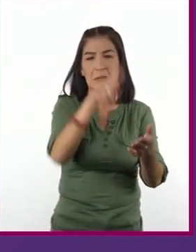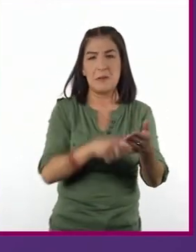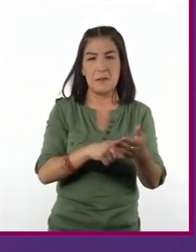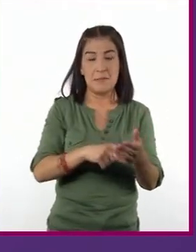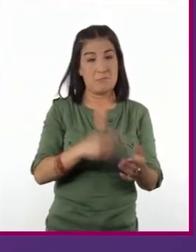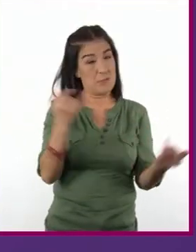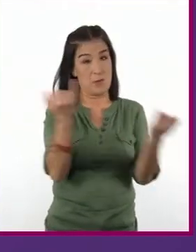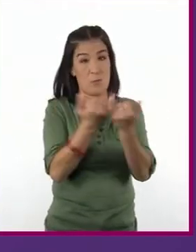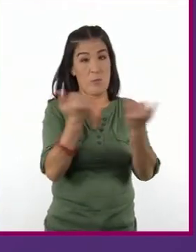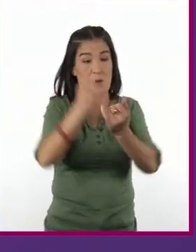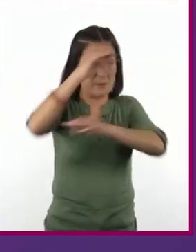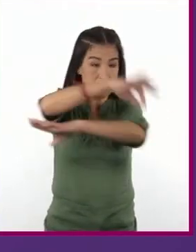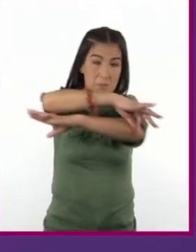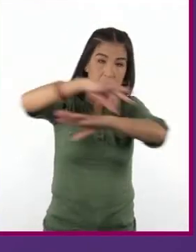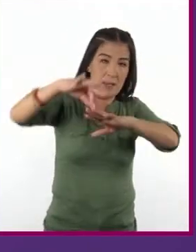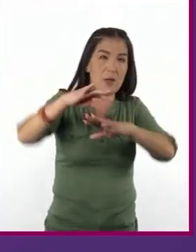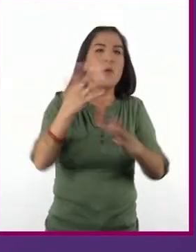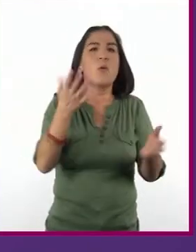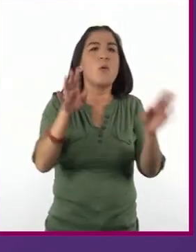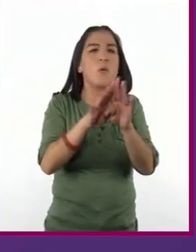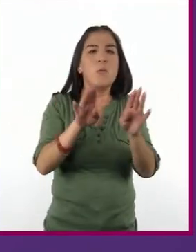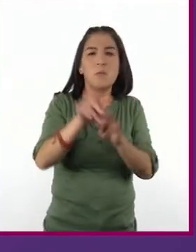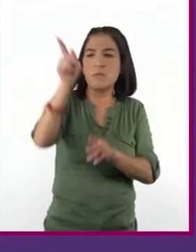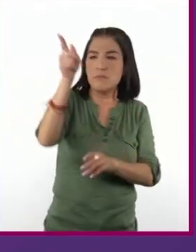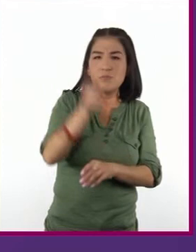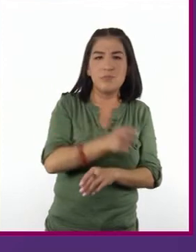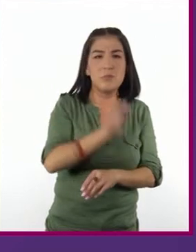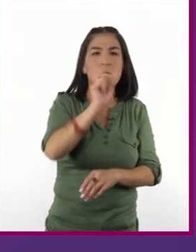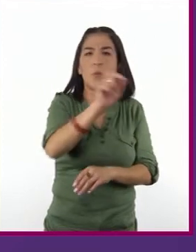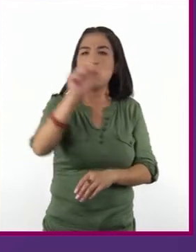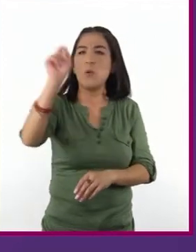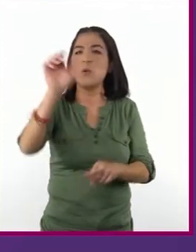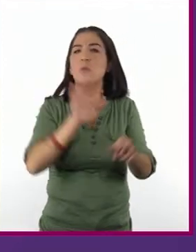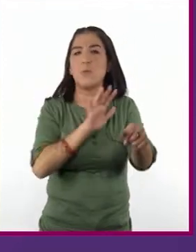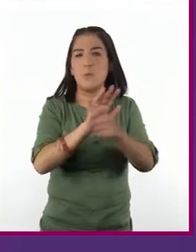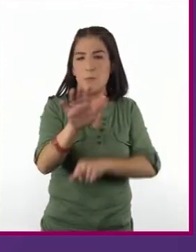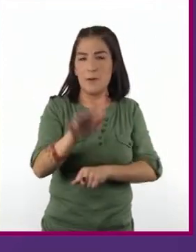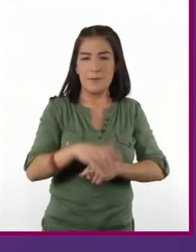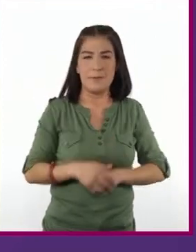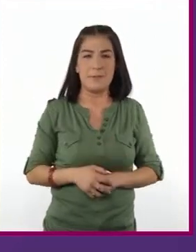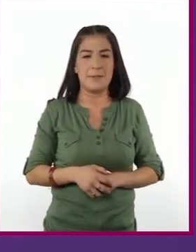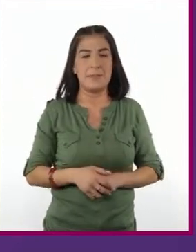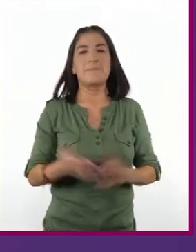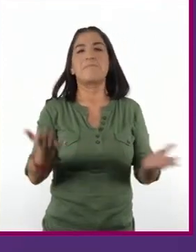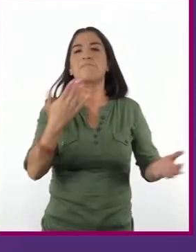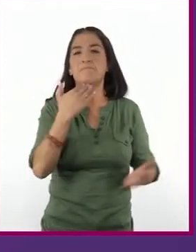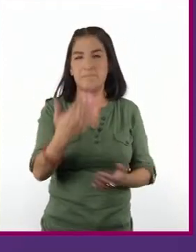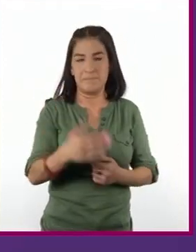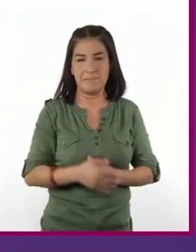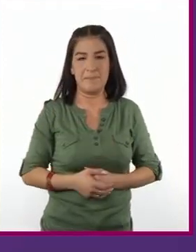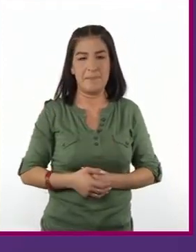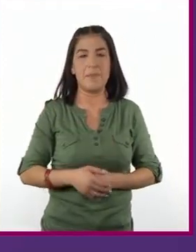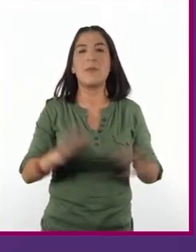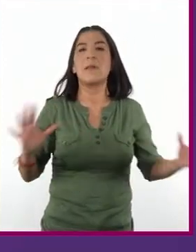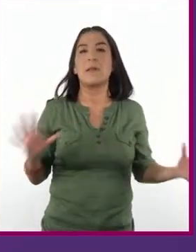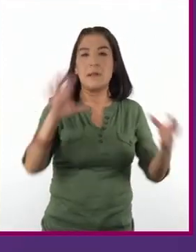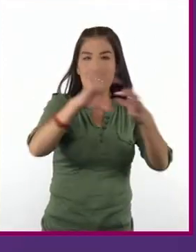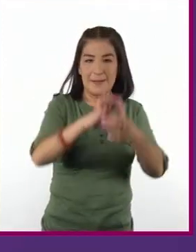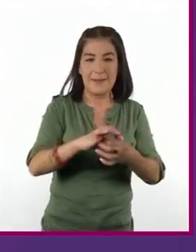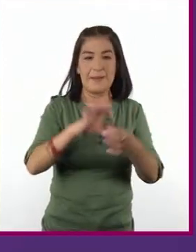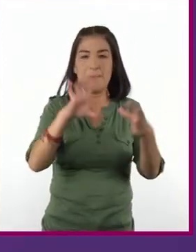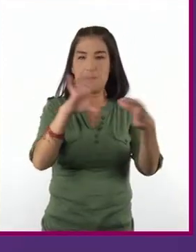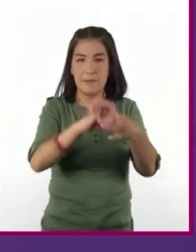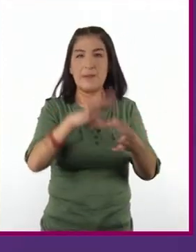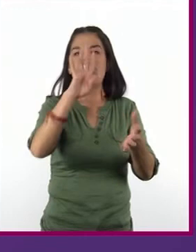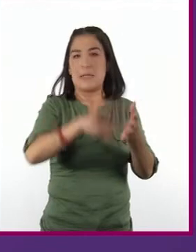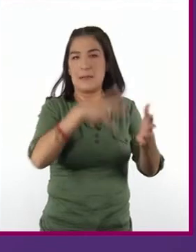línea recta? ¿Por qué puntos pasará la gráfica en el plano cartesiano? Muy bien, vamos a completar su tabla y